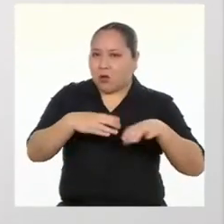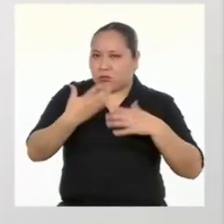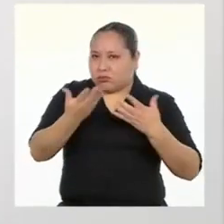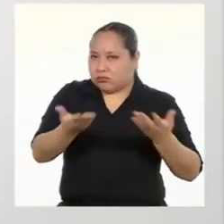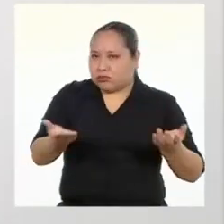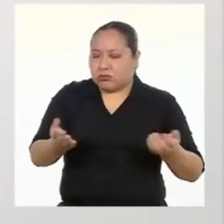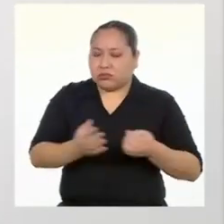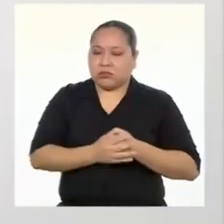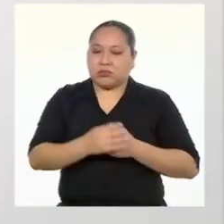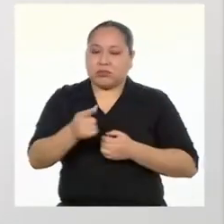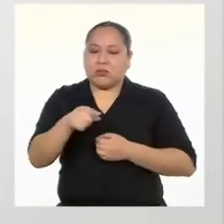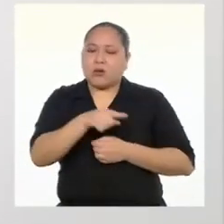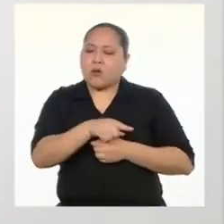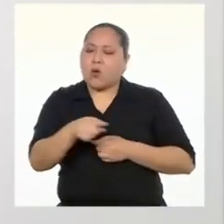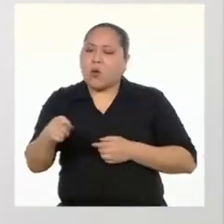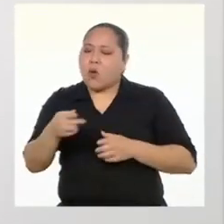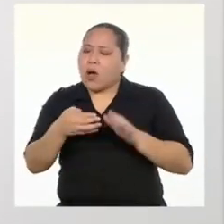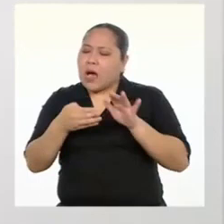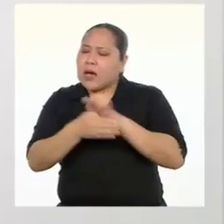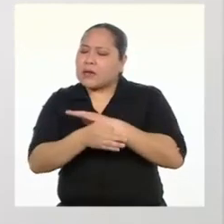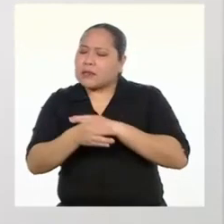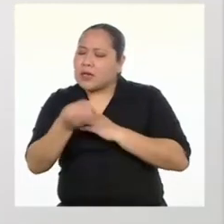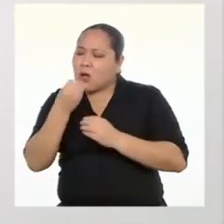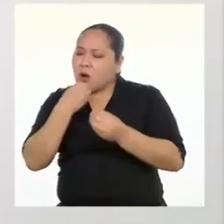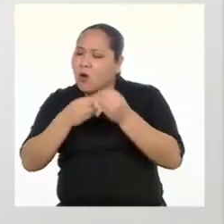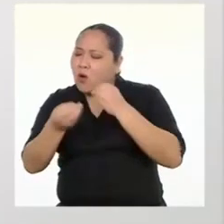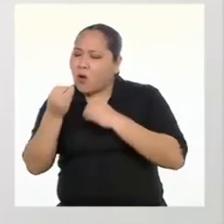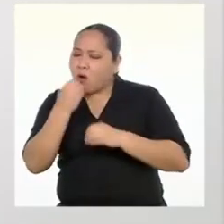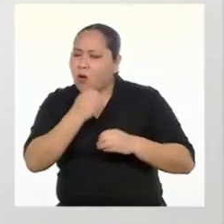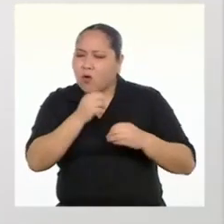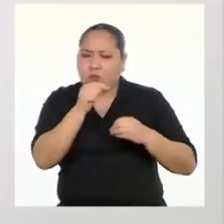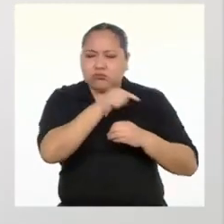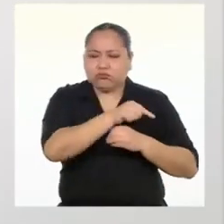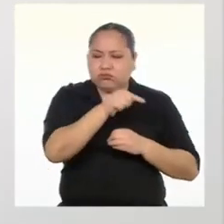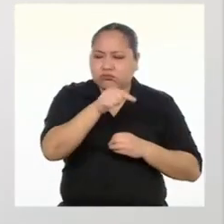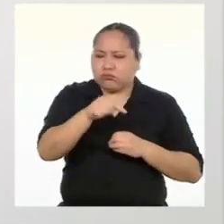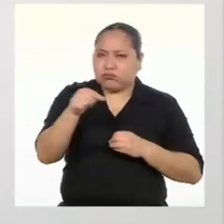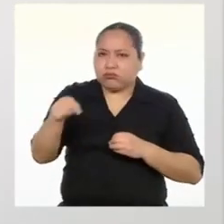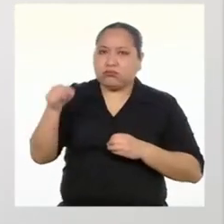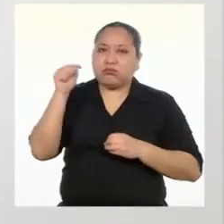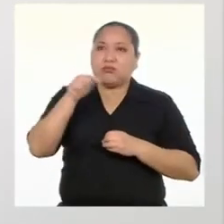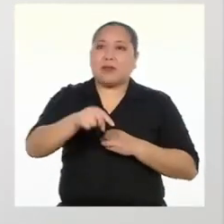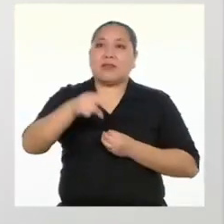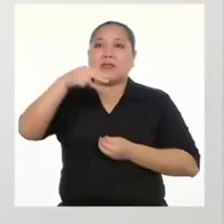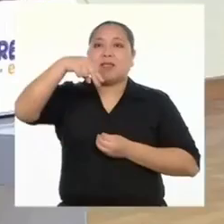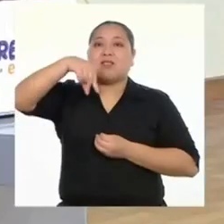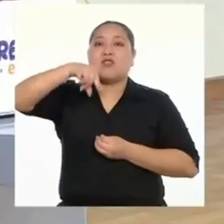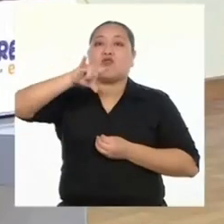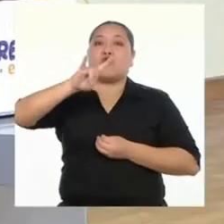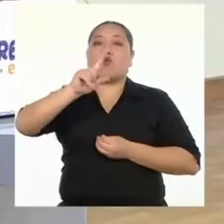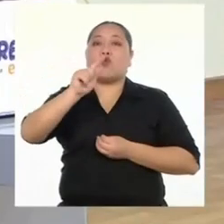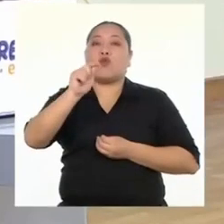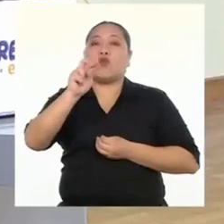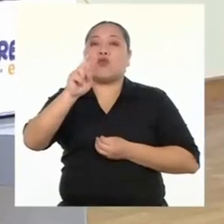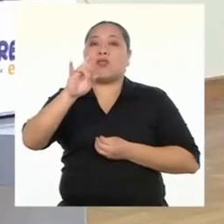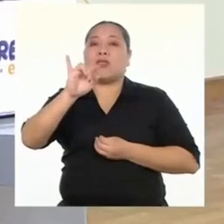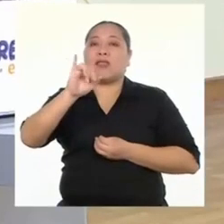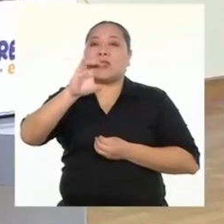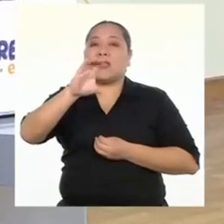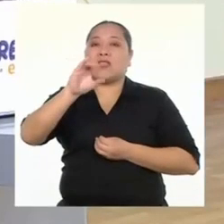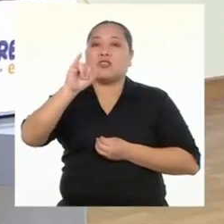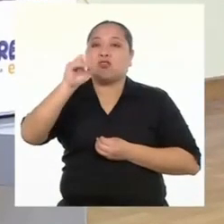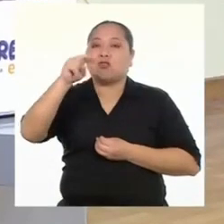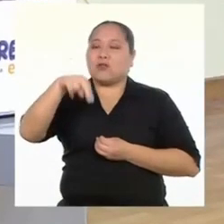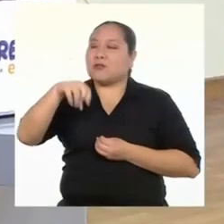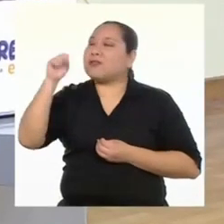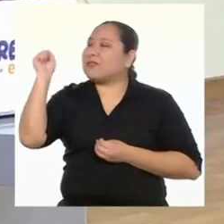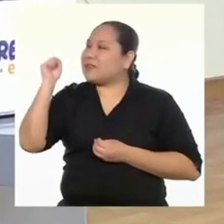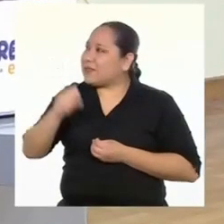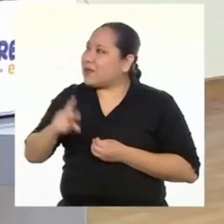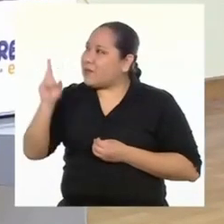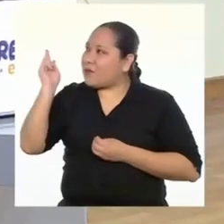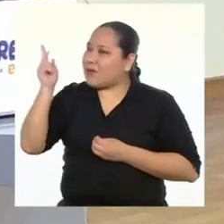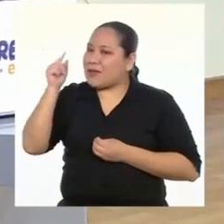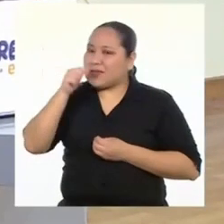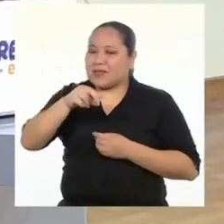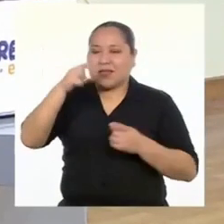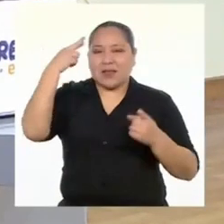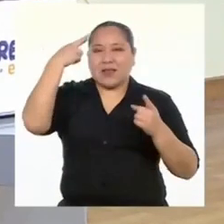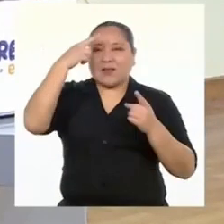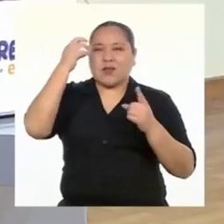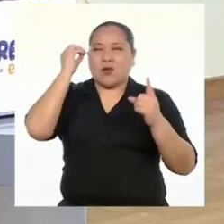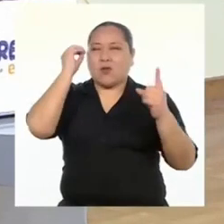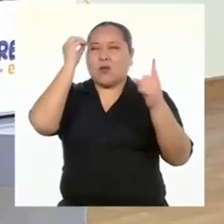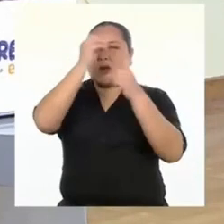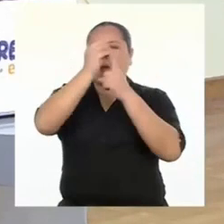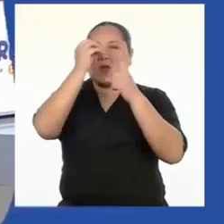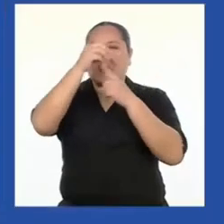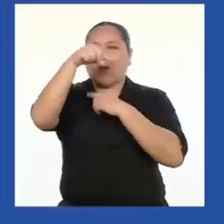los recursos alimenticios que nos sirven para funcionar le llamamos nutrición. Sí, profesora. Por eso, el propósito de